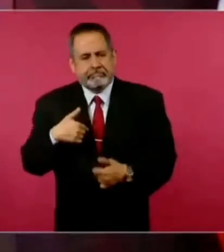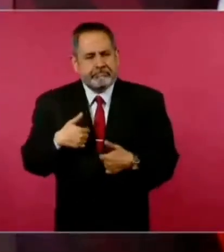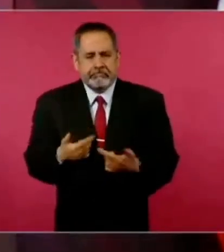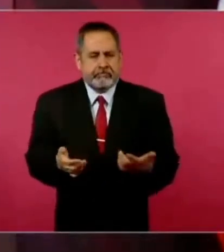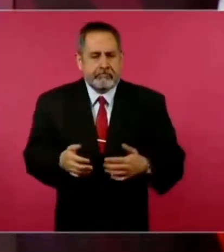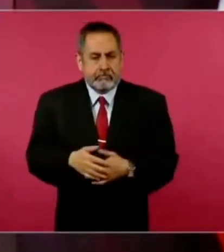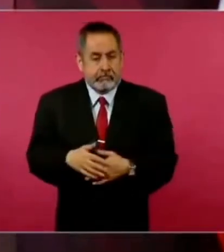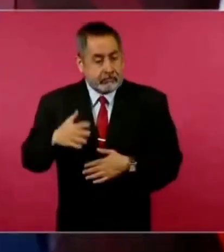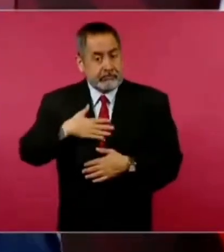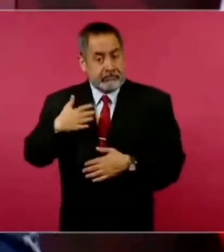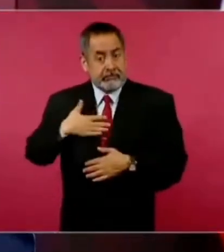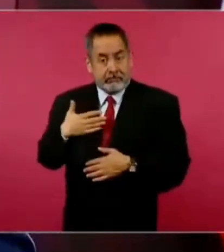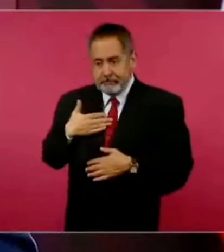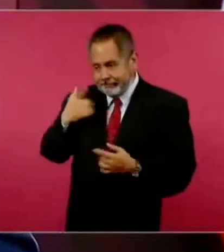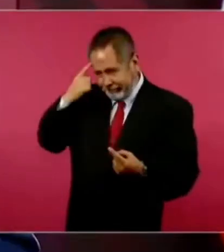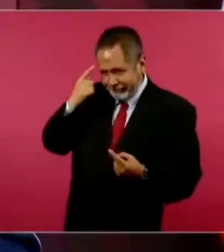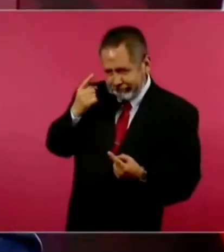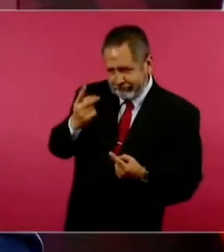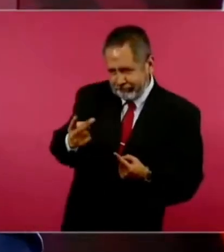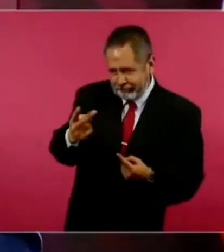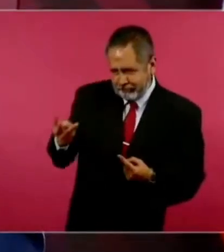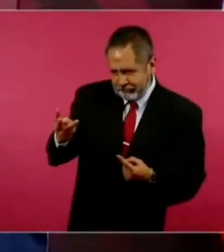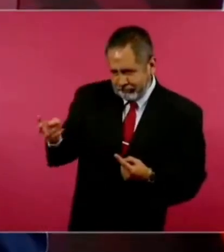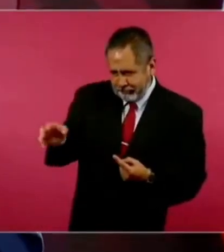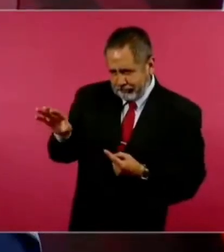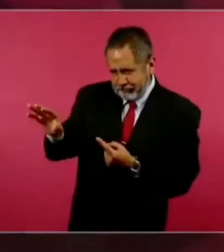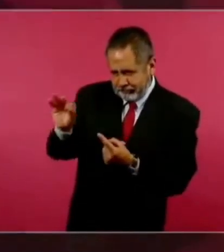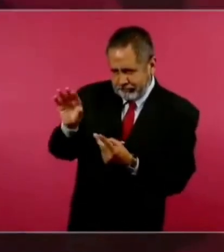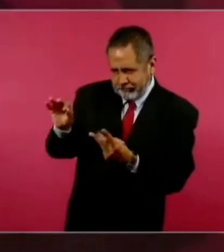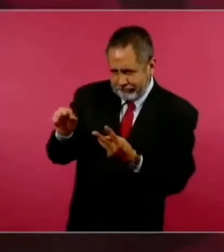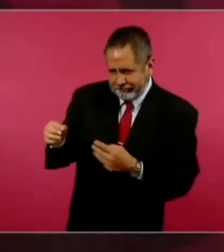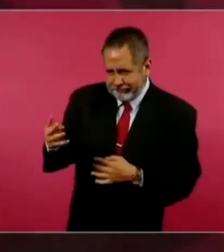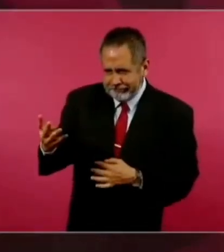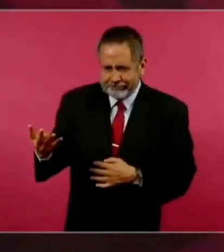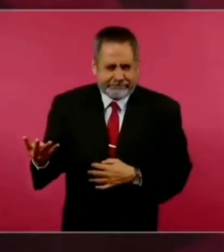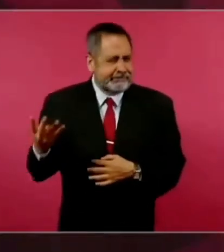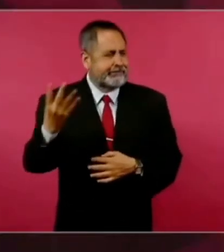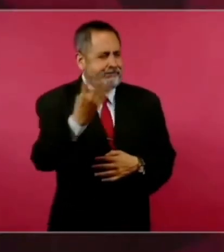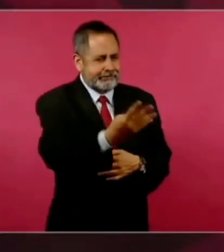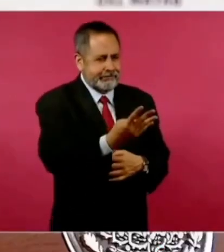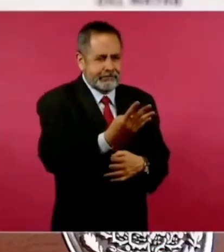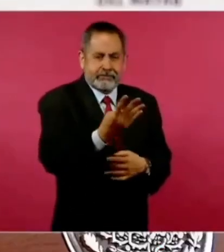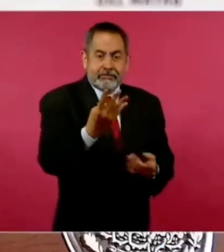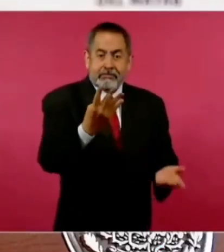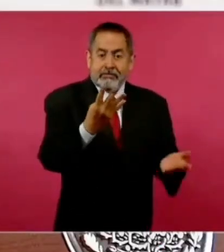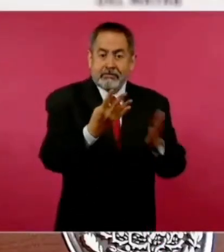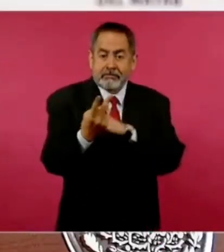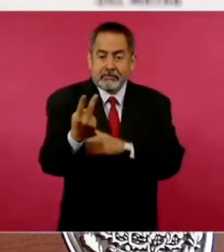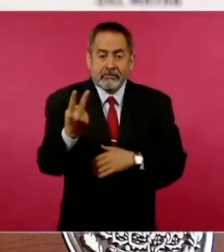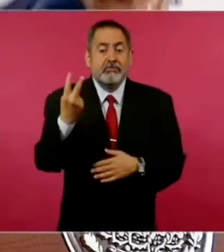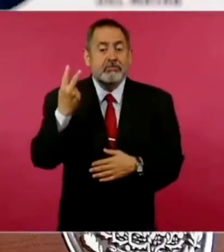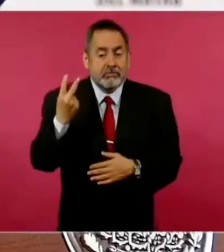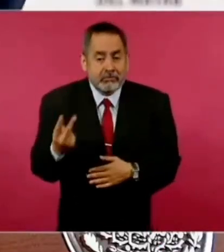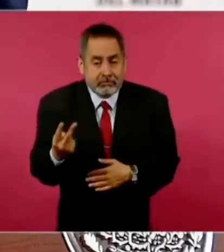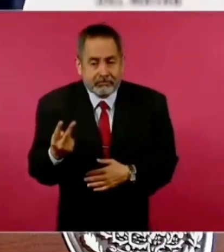porque los que propuse, de 4 que salieron, 2